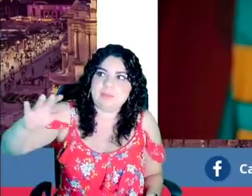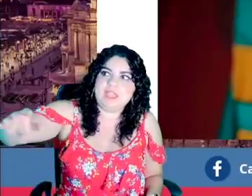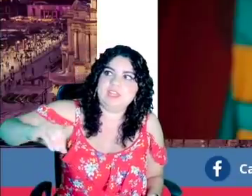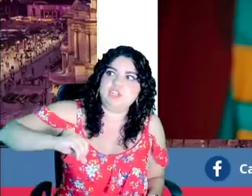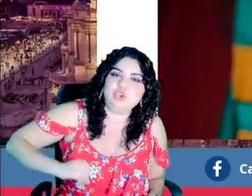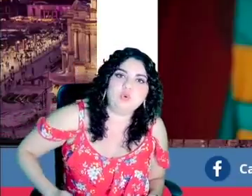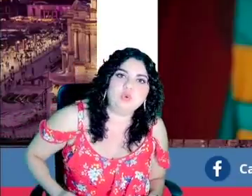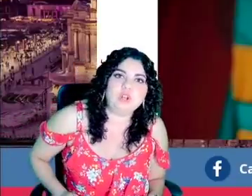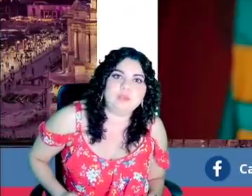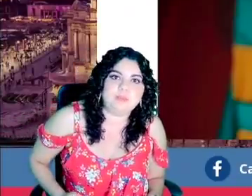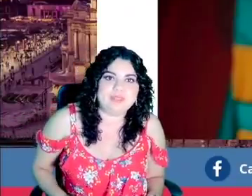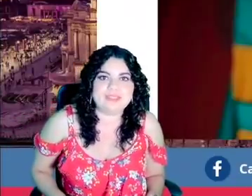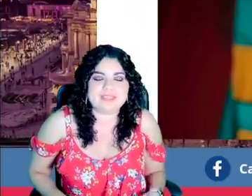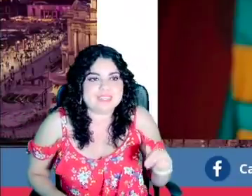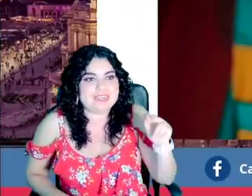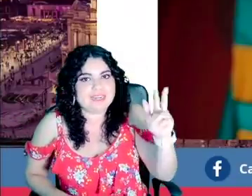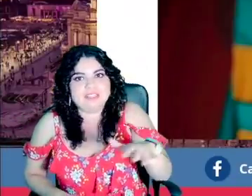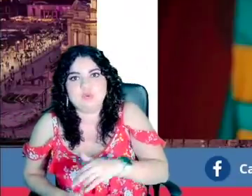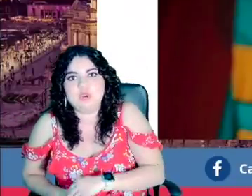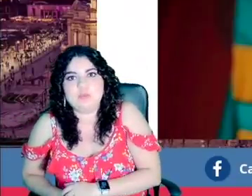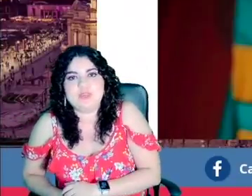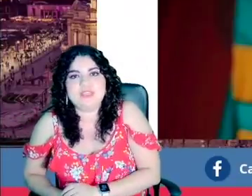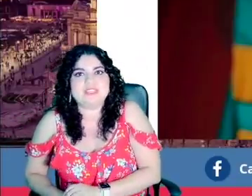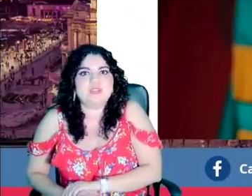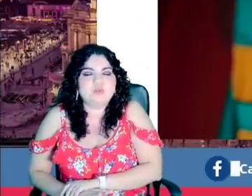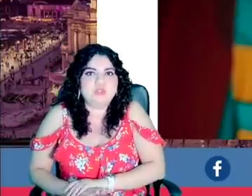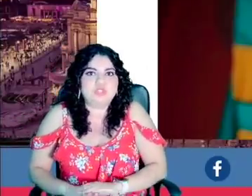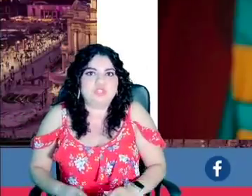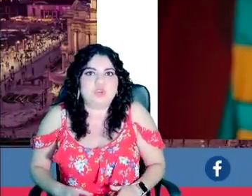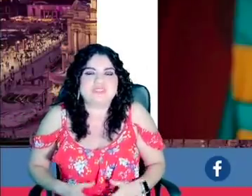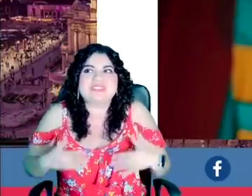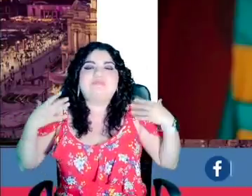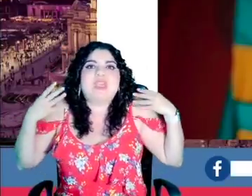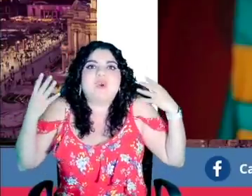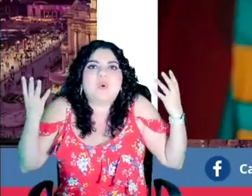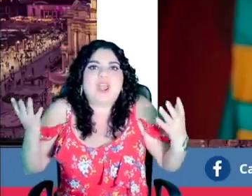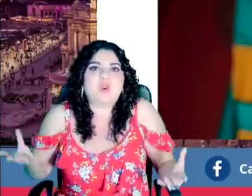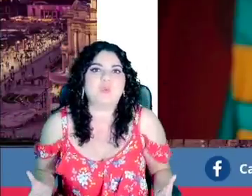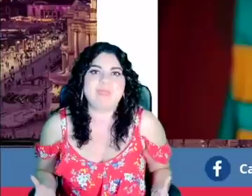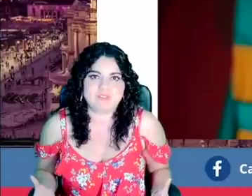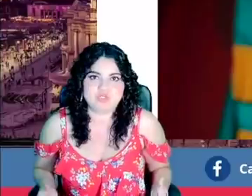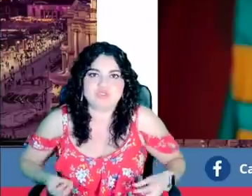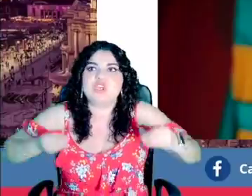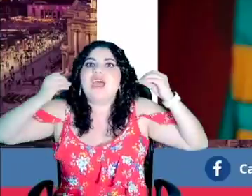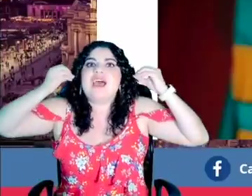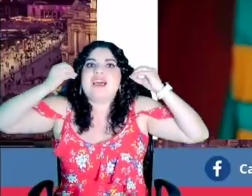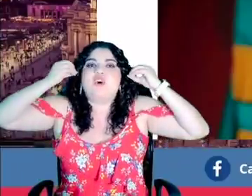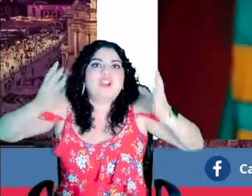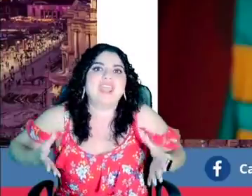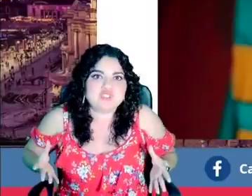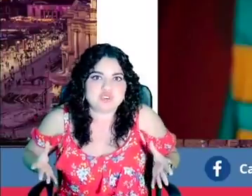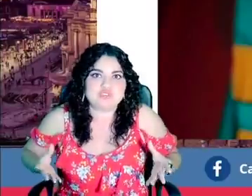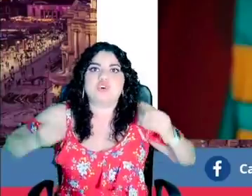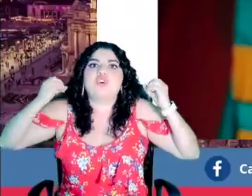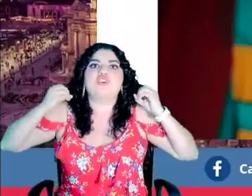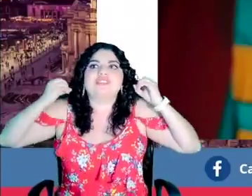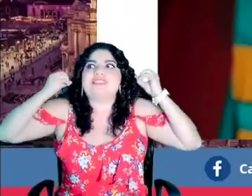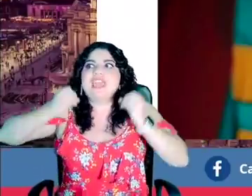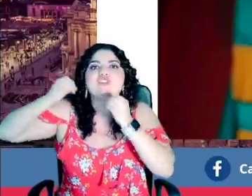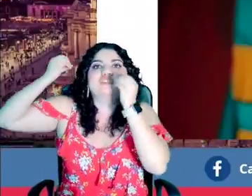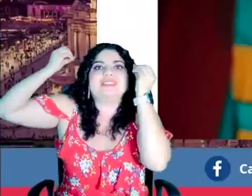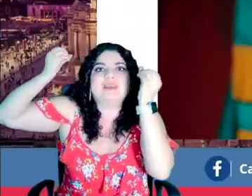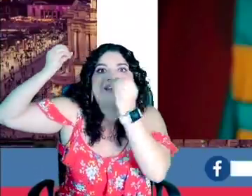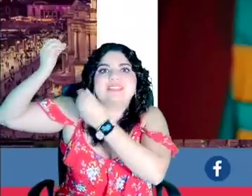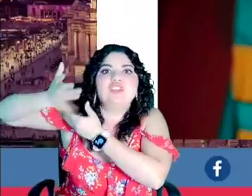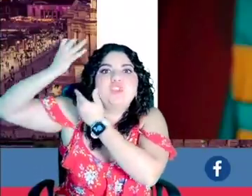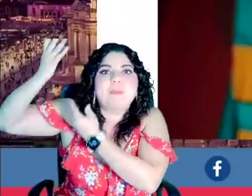Enrique Peña Nieto uno le puede decir rato, uno le puede decir un montón de cosas, pero con argumentos, con hechos, con cosas que